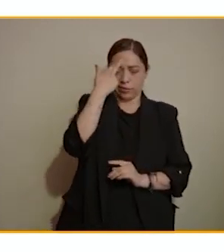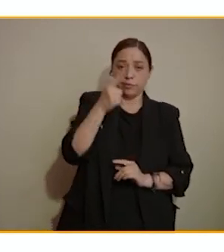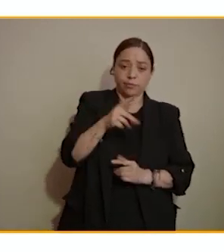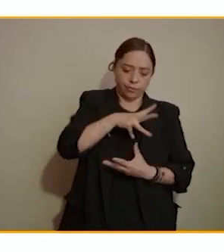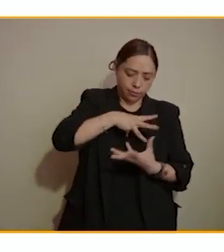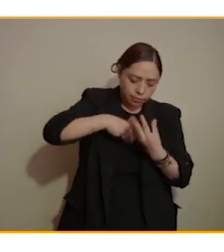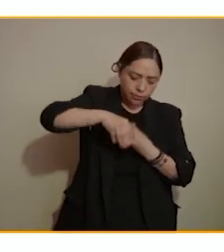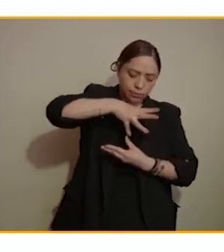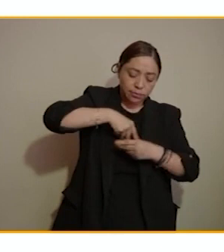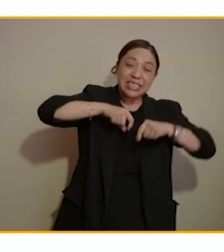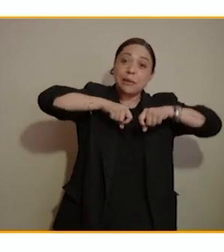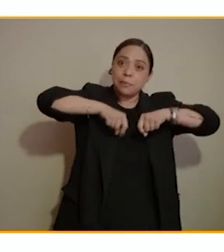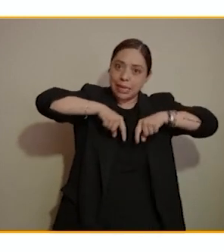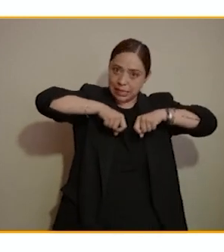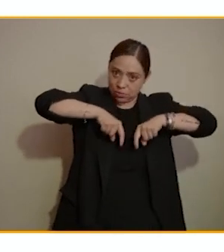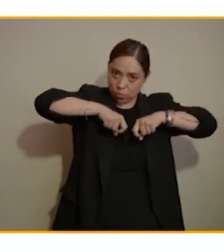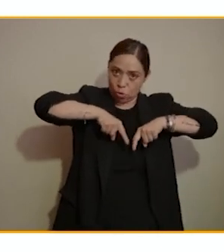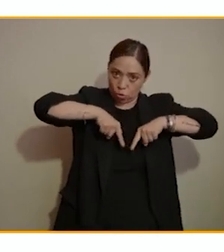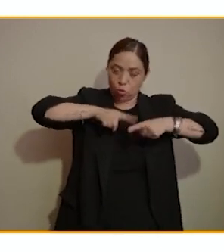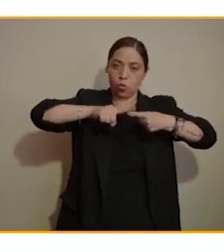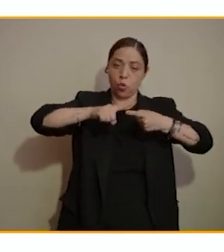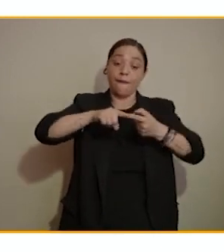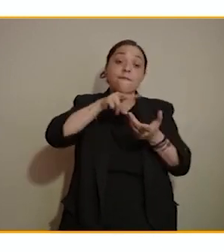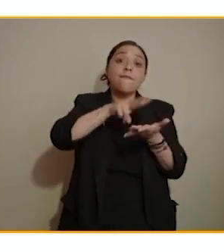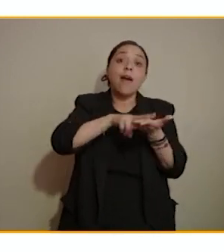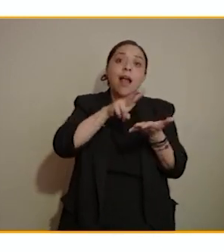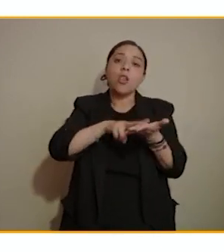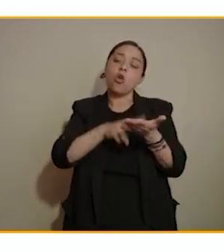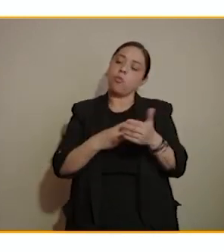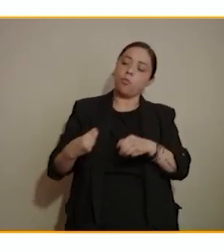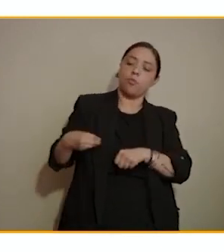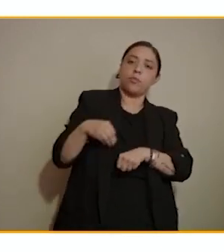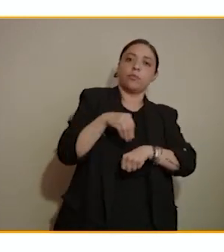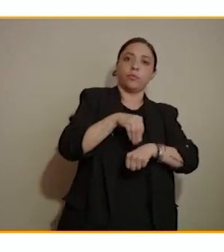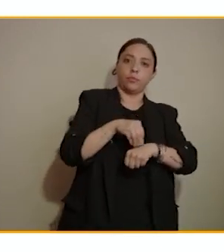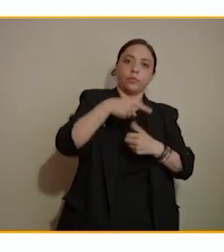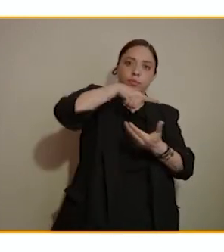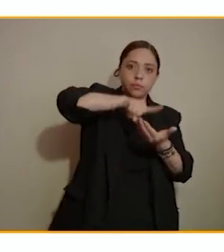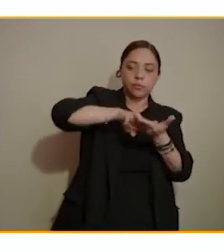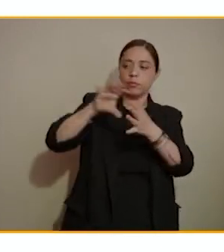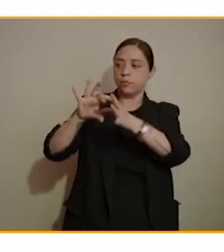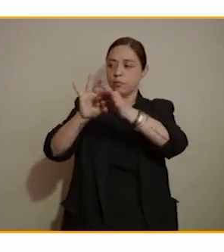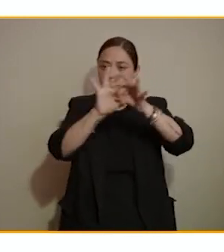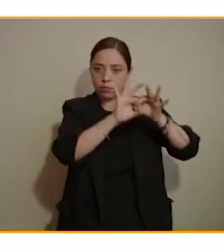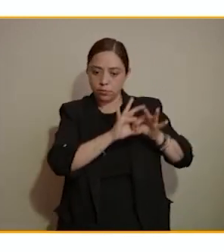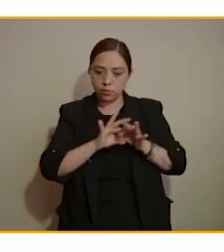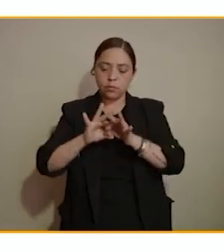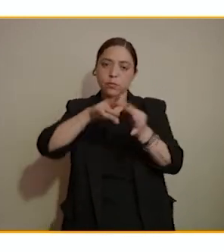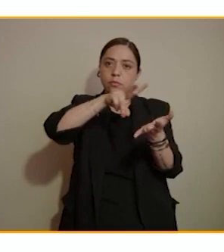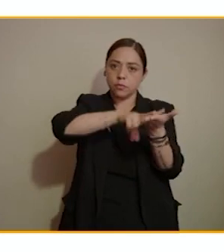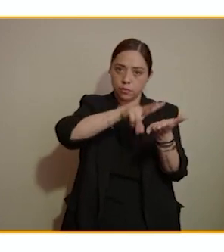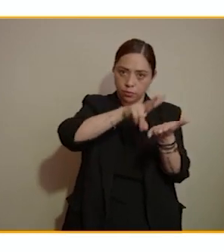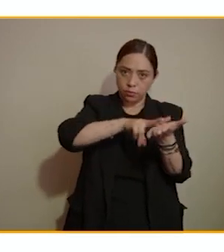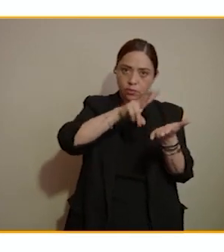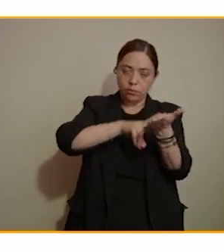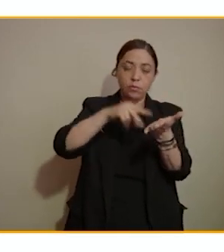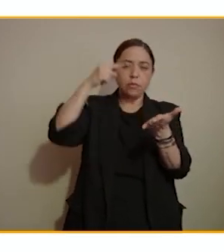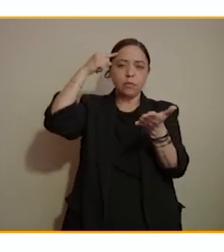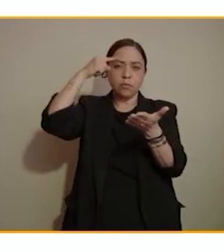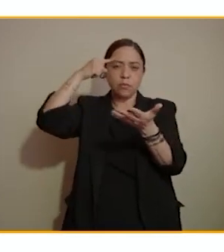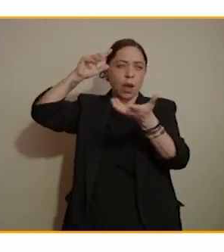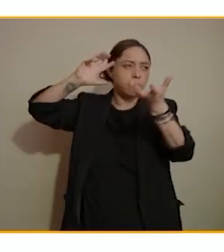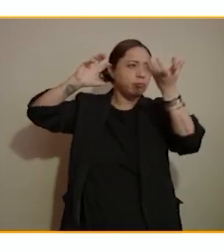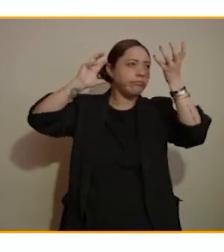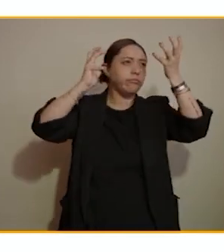del valor agregado en nuestras cadenas de valor, hacer ese cambio en la forma de pensamiento y cómo